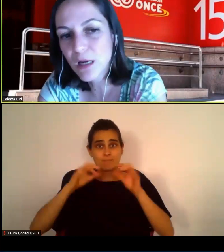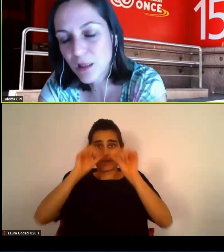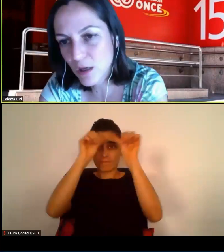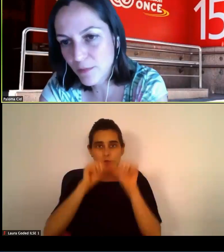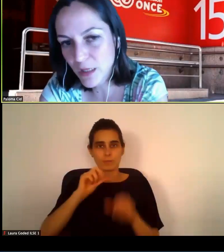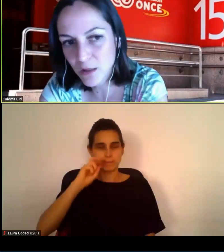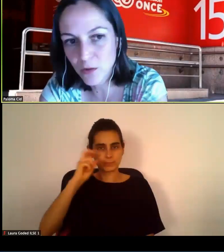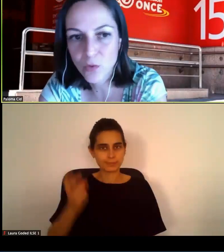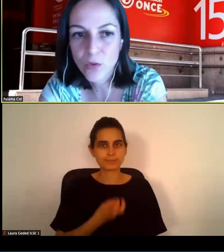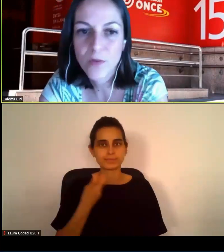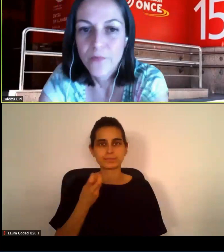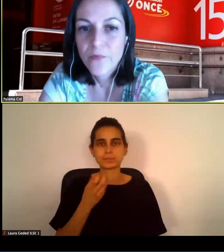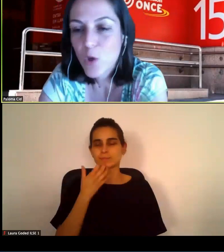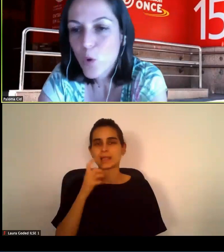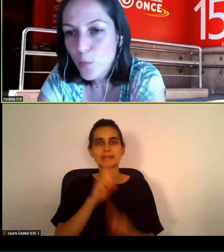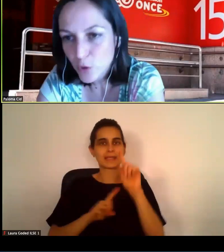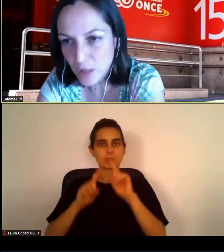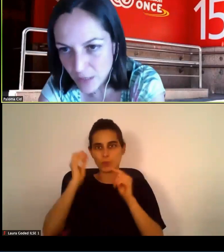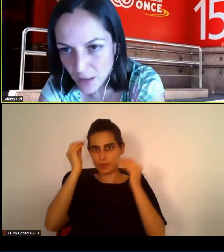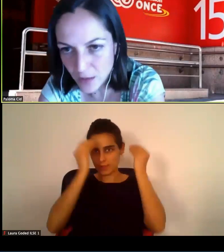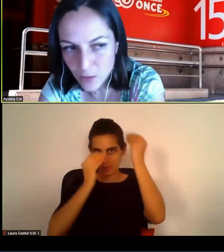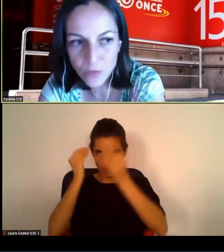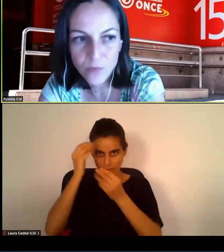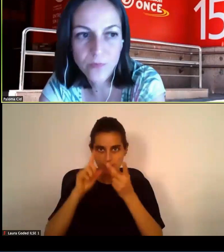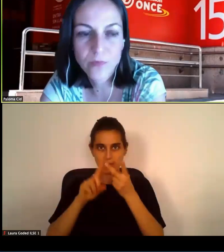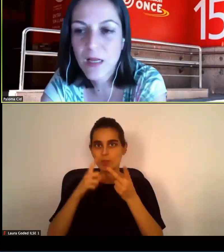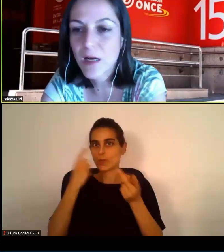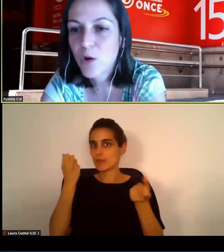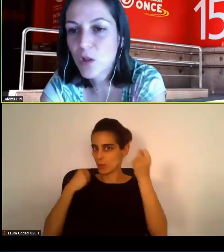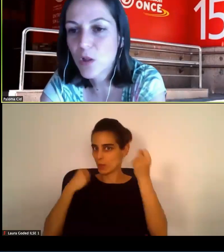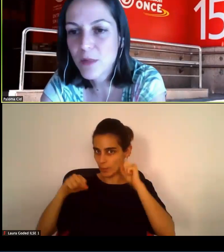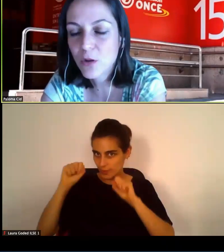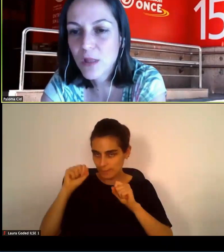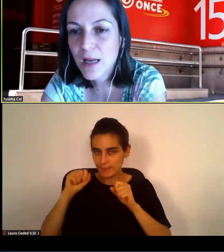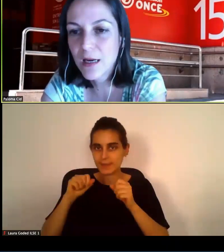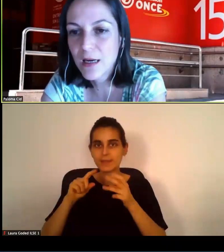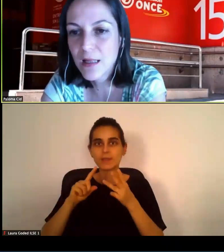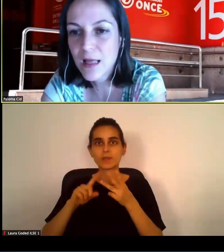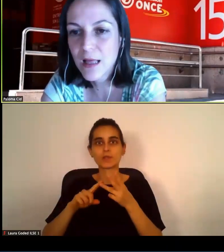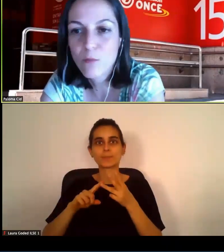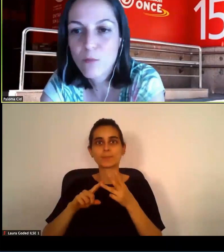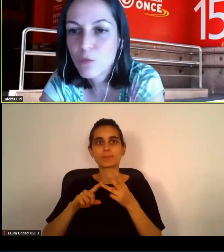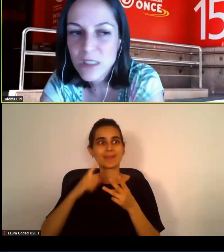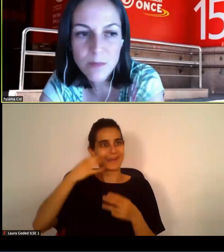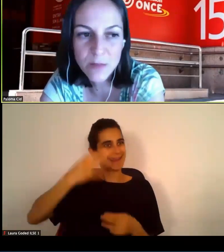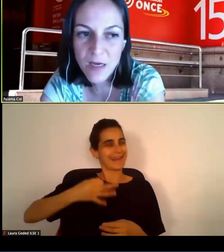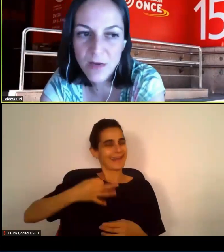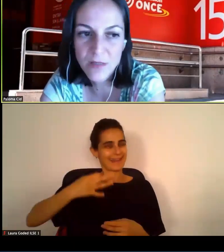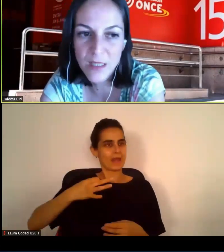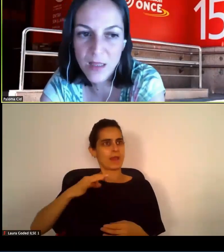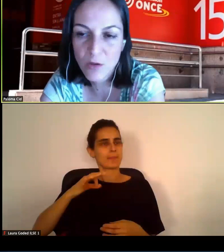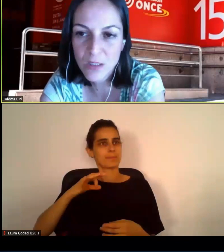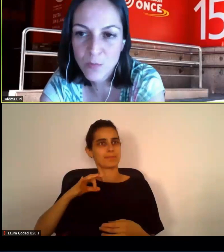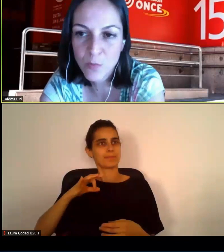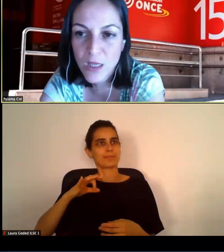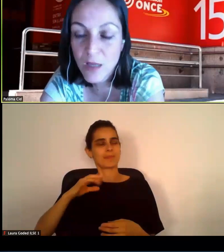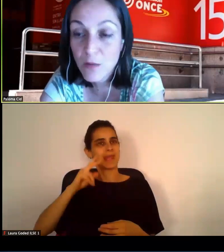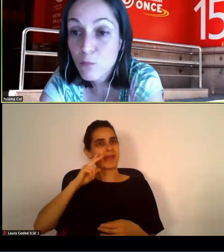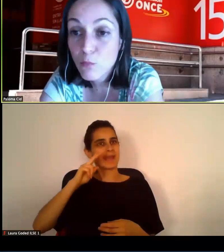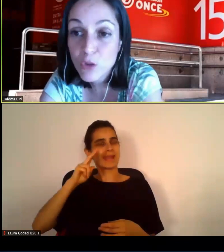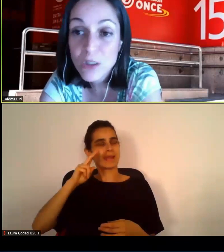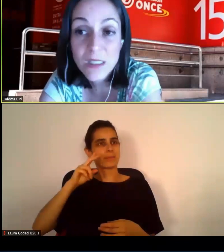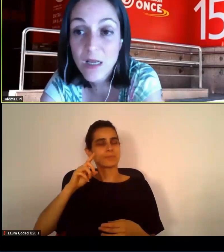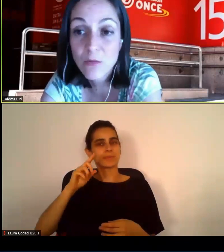del razonamiento, del comportamiento, del reconocimiento de la realidad, muchísimas manifestaciones, porque